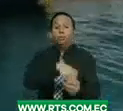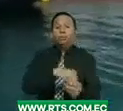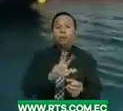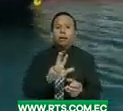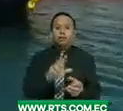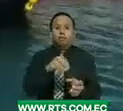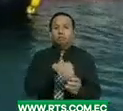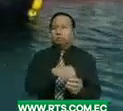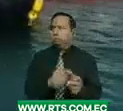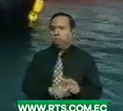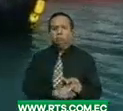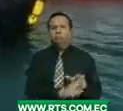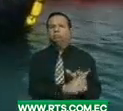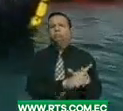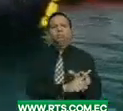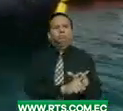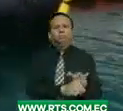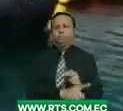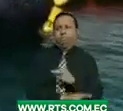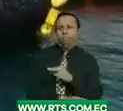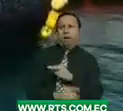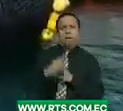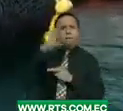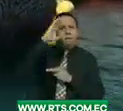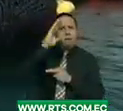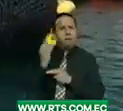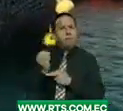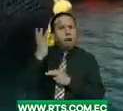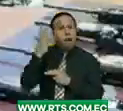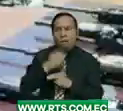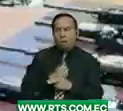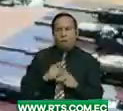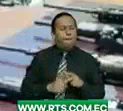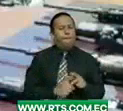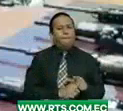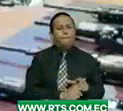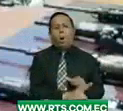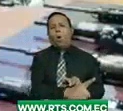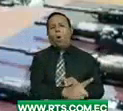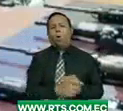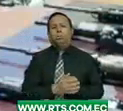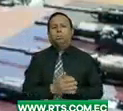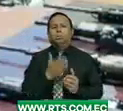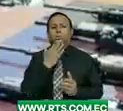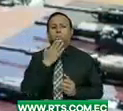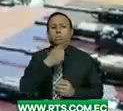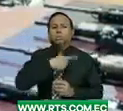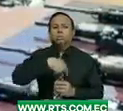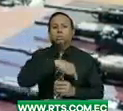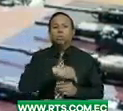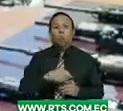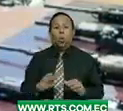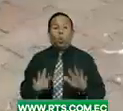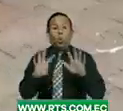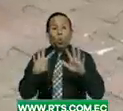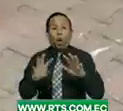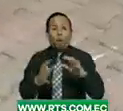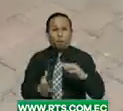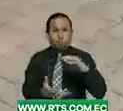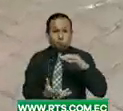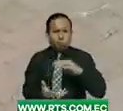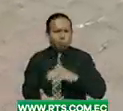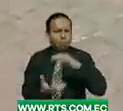dudaron en huir tras ver la presencia de la armada. Huyó botando 9 bultos al agua. Una